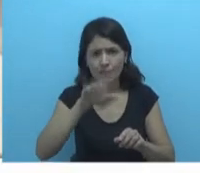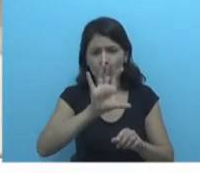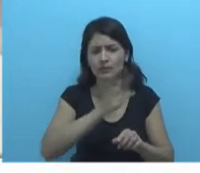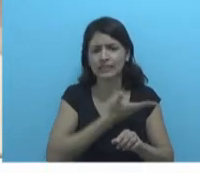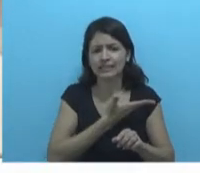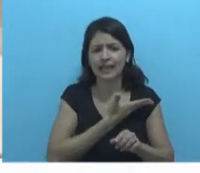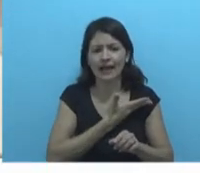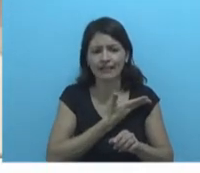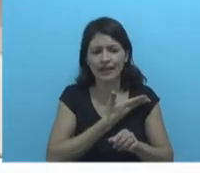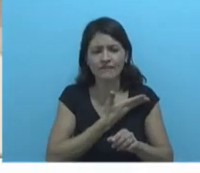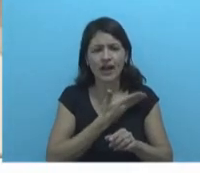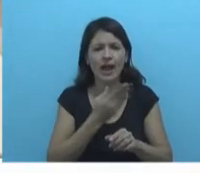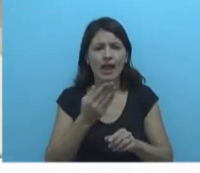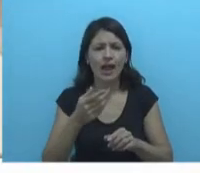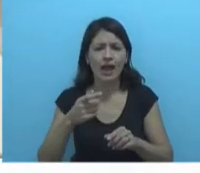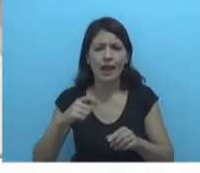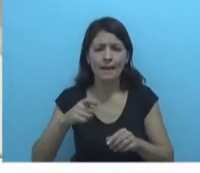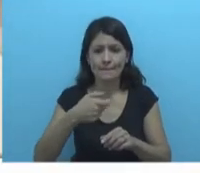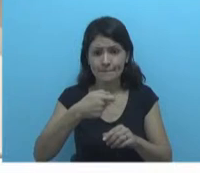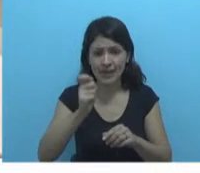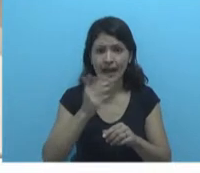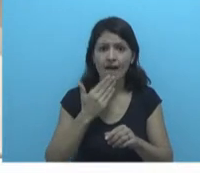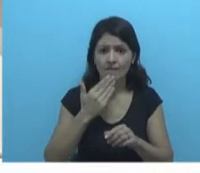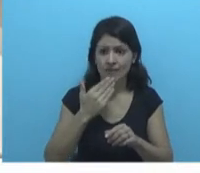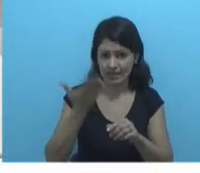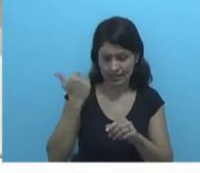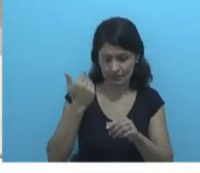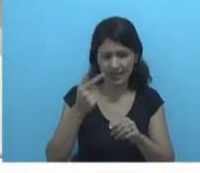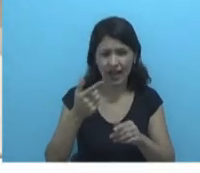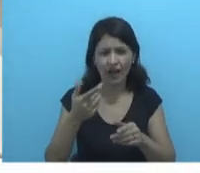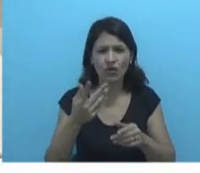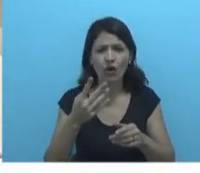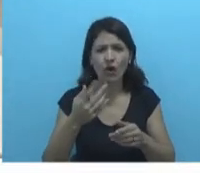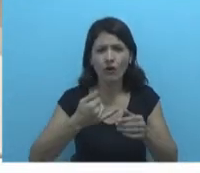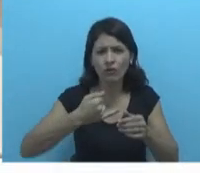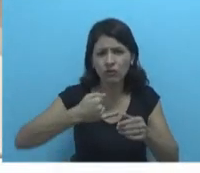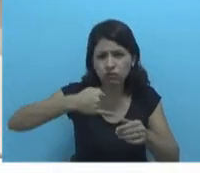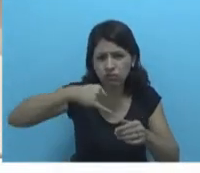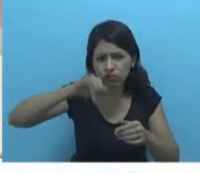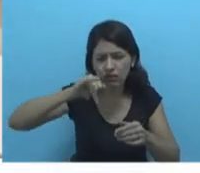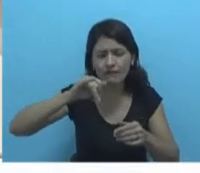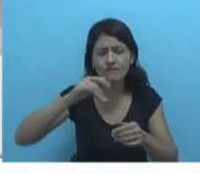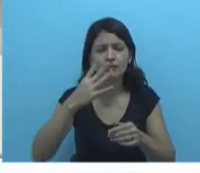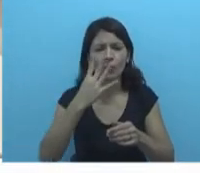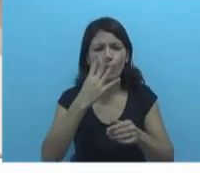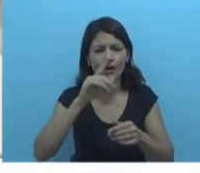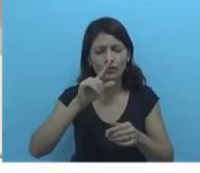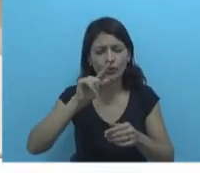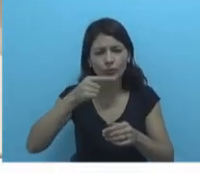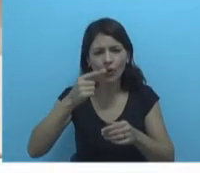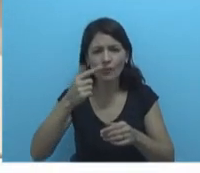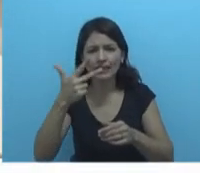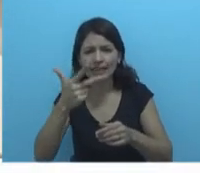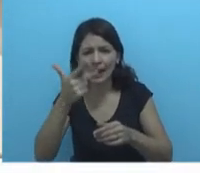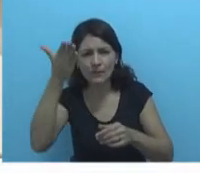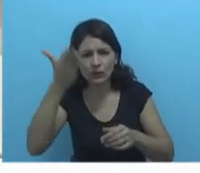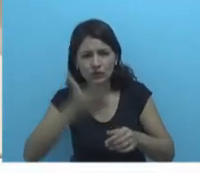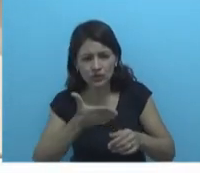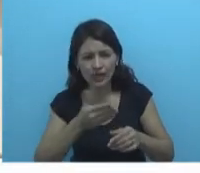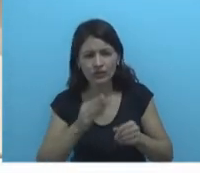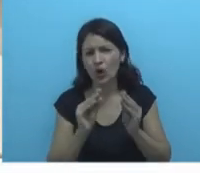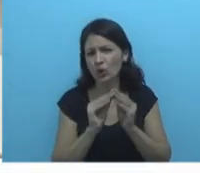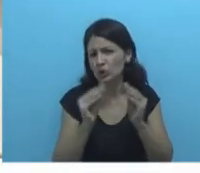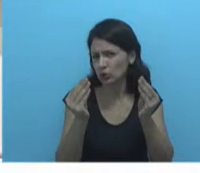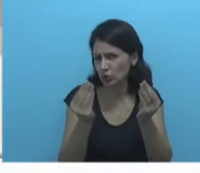Santa Fe o del mes de abril. Tuvimos un índice inflacionario de 4.3 si vemos lo que es la inflación acumulada, estamos